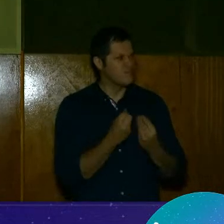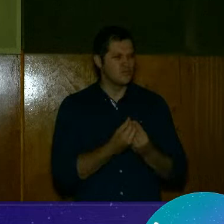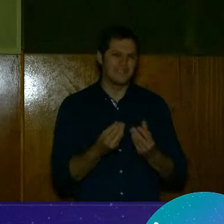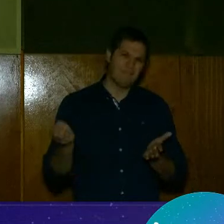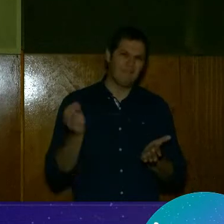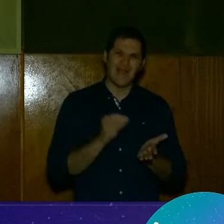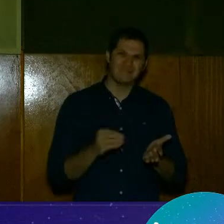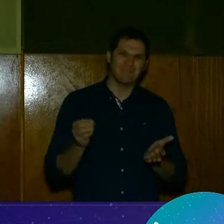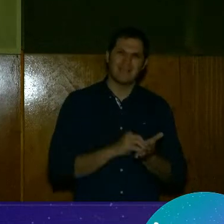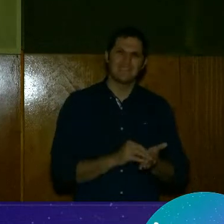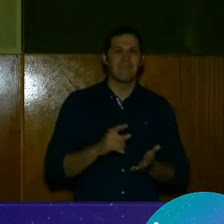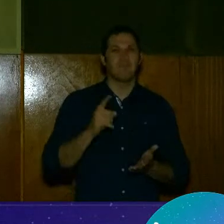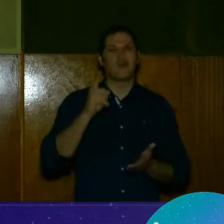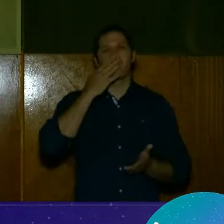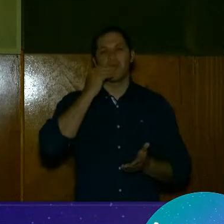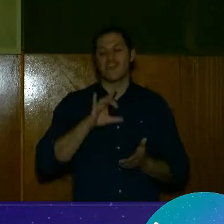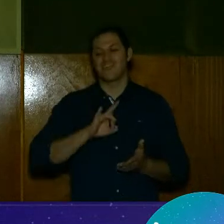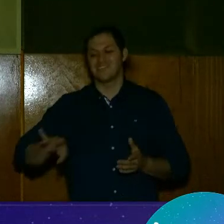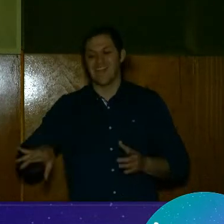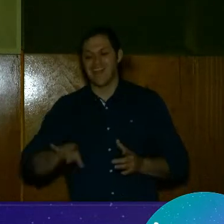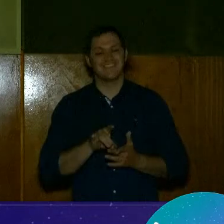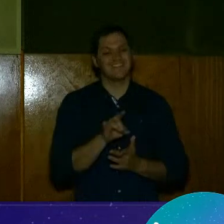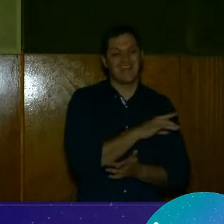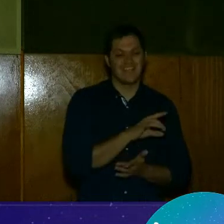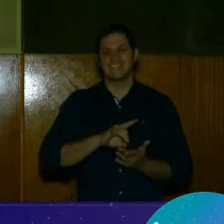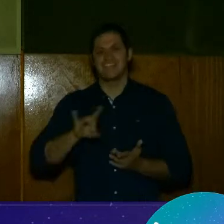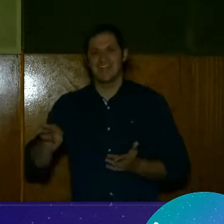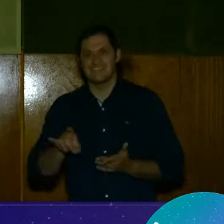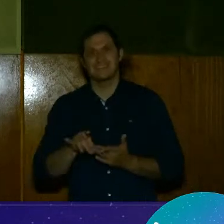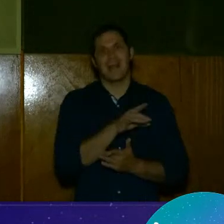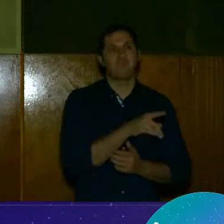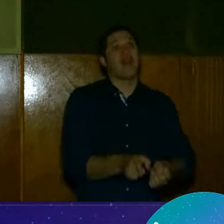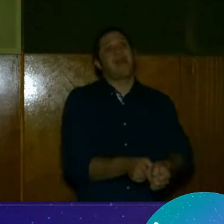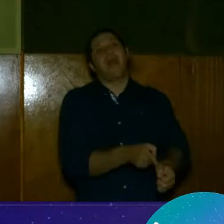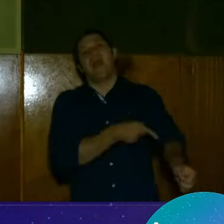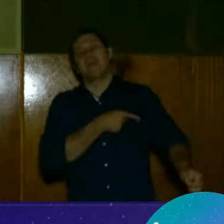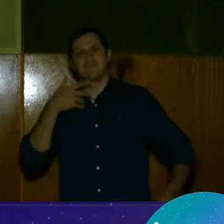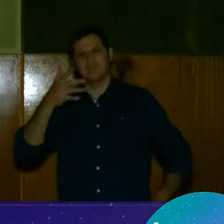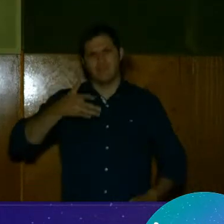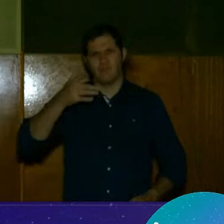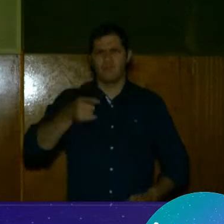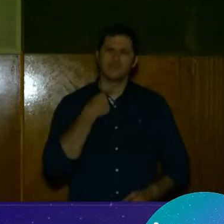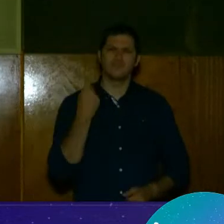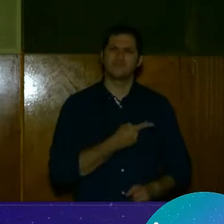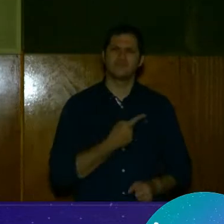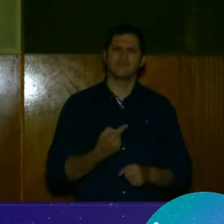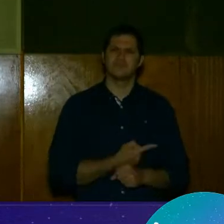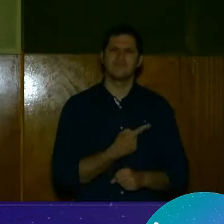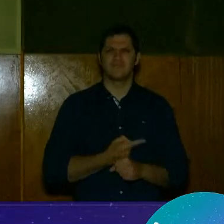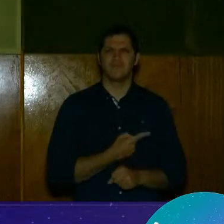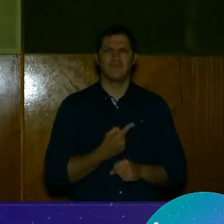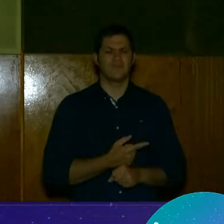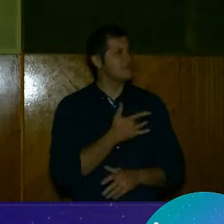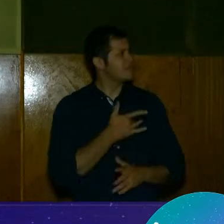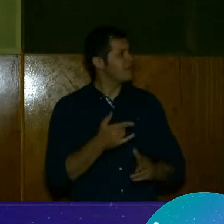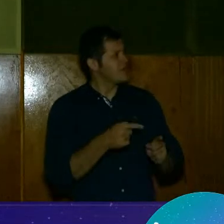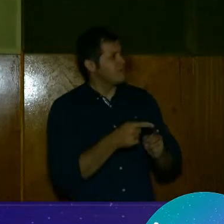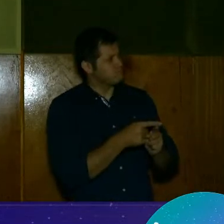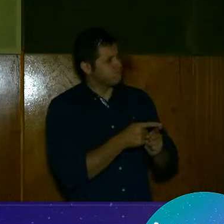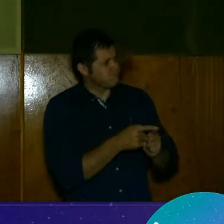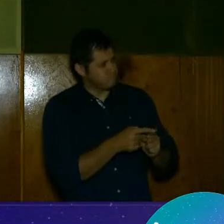avanzamos estas son de las que nosotros hablamos son un puñadito puñadito de mujeres tenía muchas más al principio pero